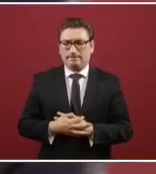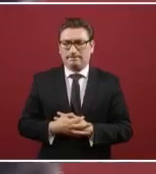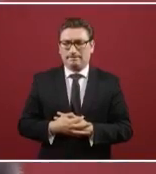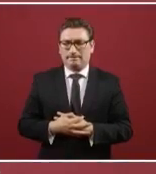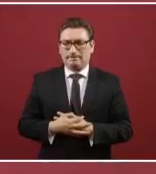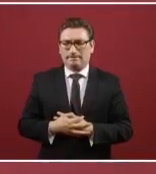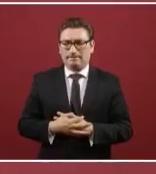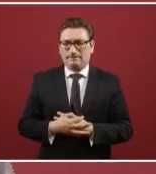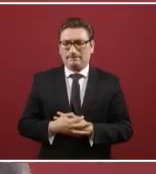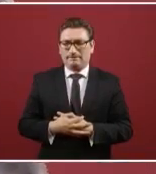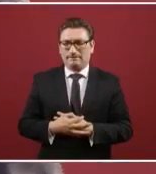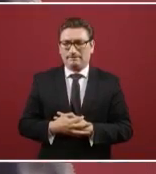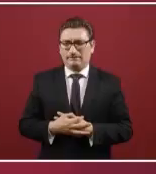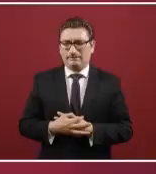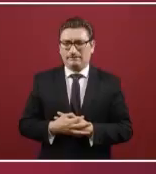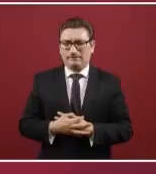se